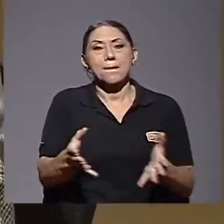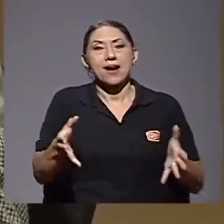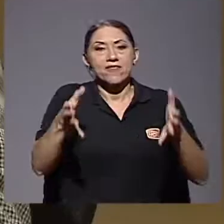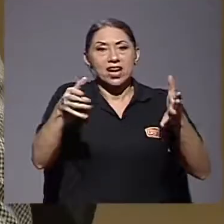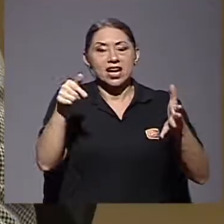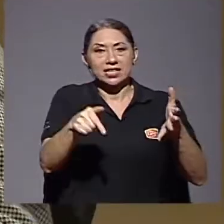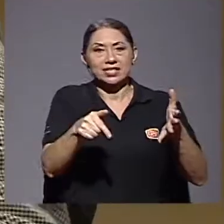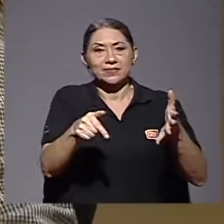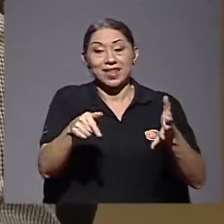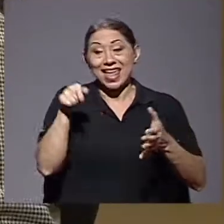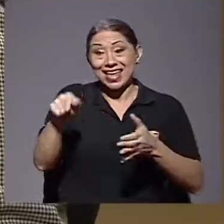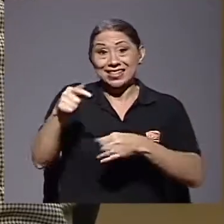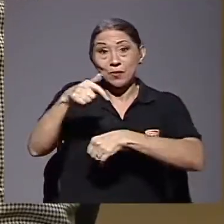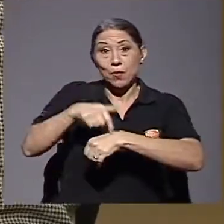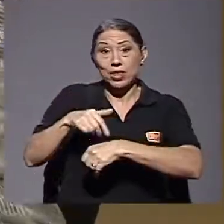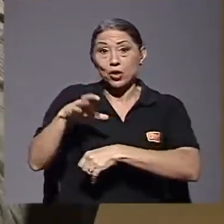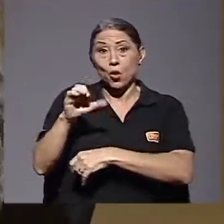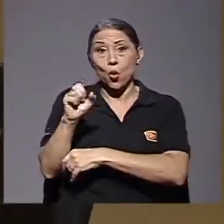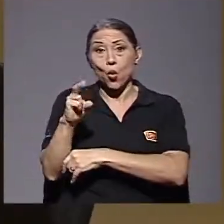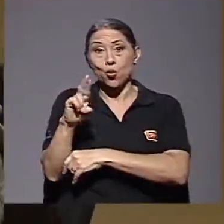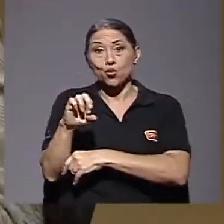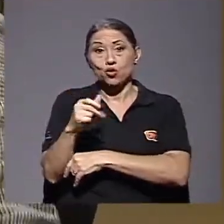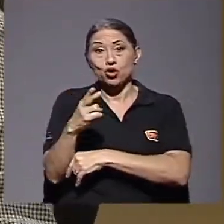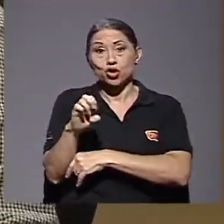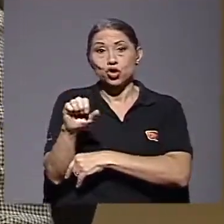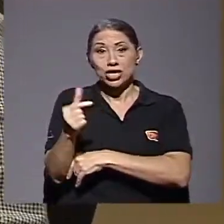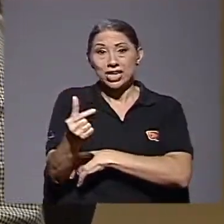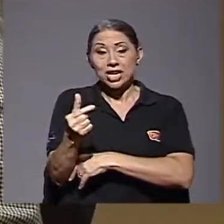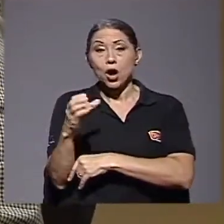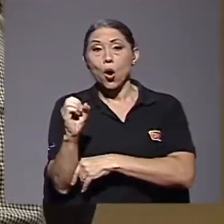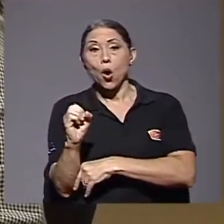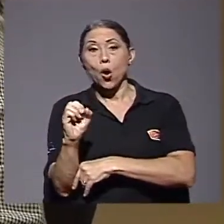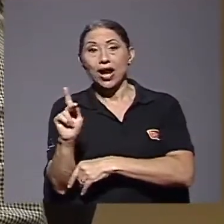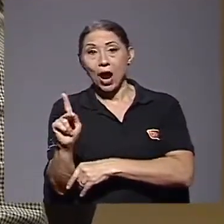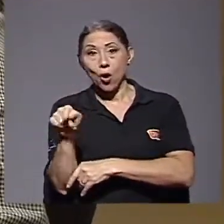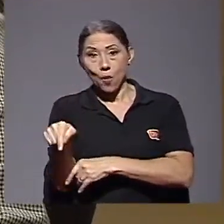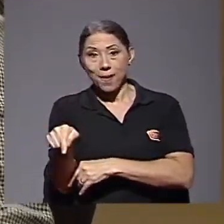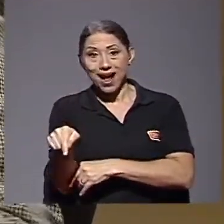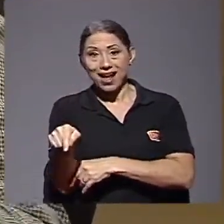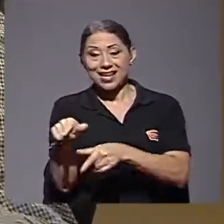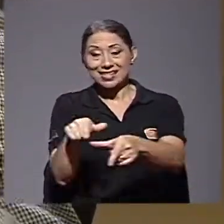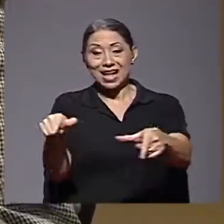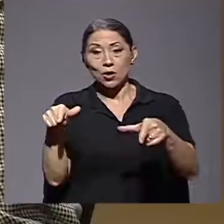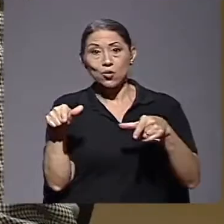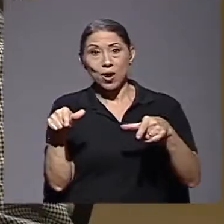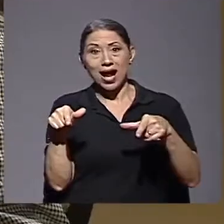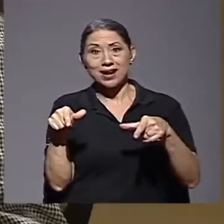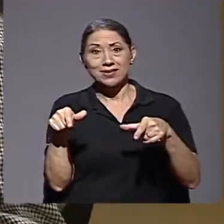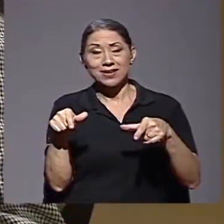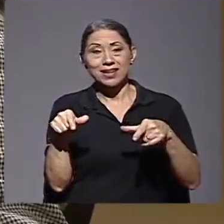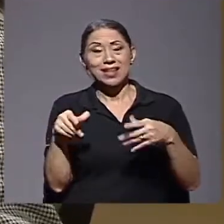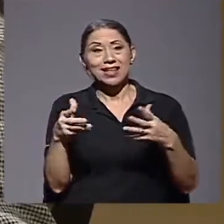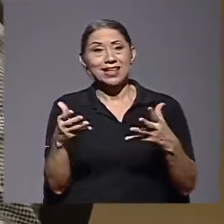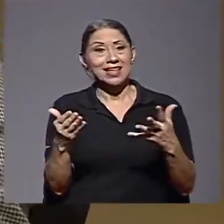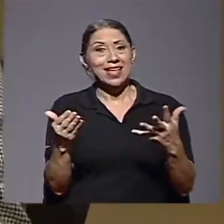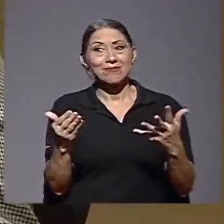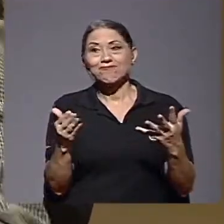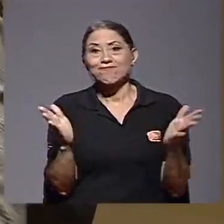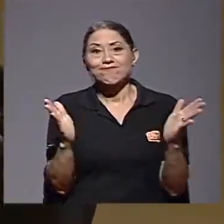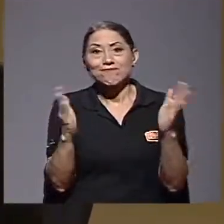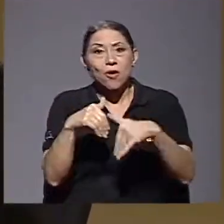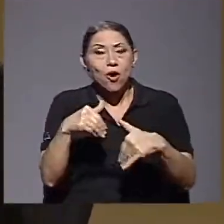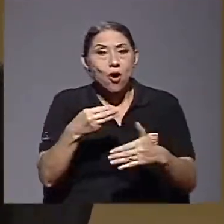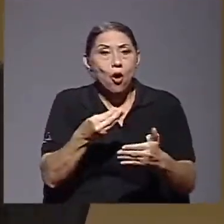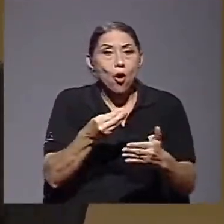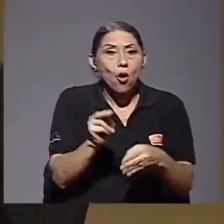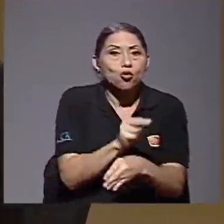Cushing, Oklahoma, está en un lugar que está lejos de consumo y lejos de producción.